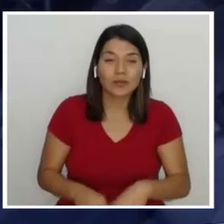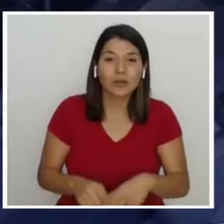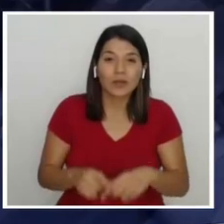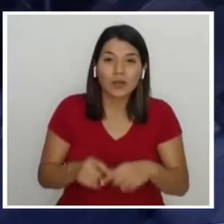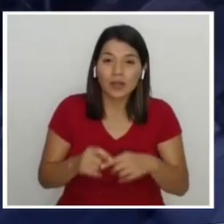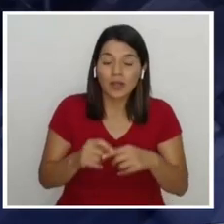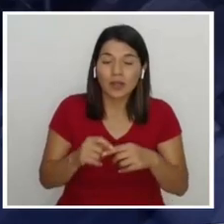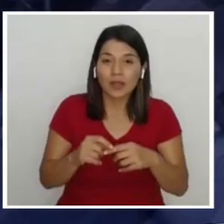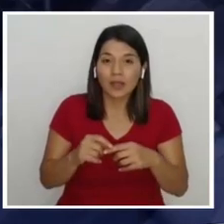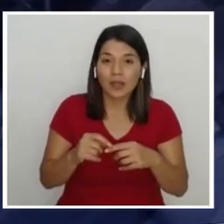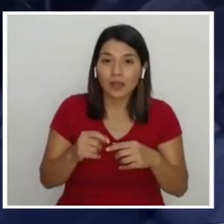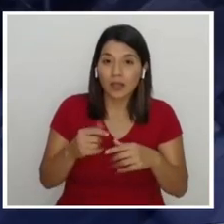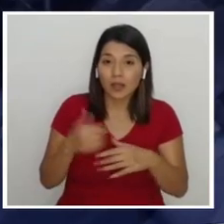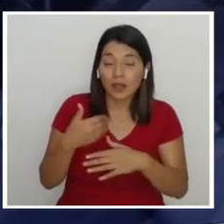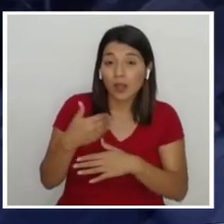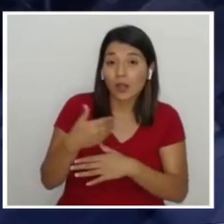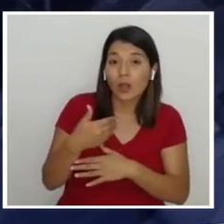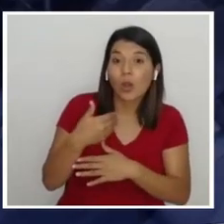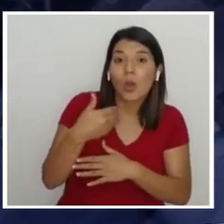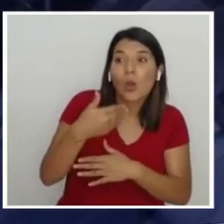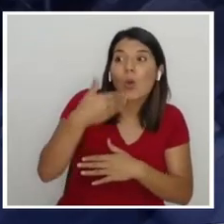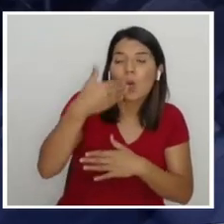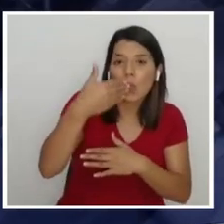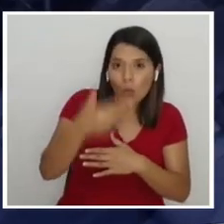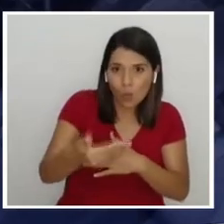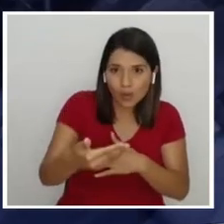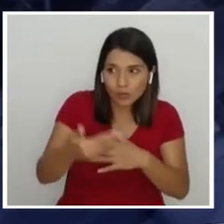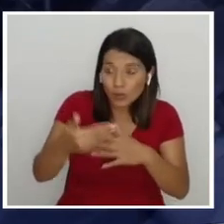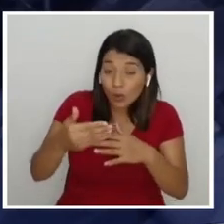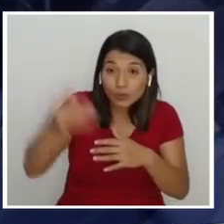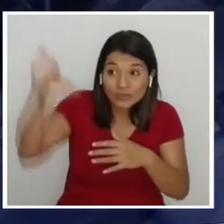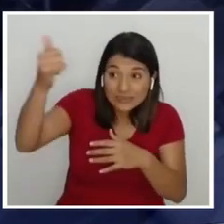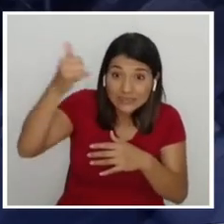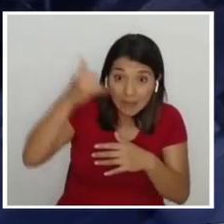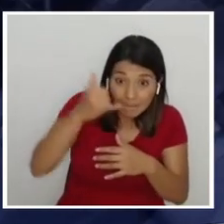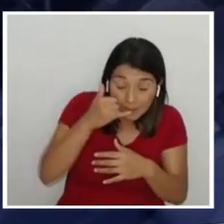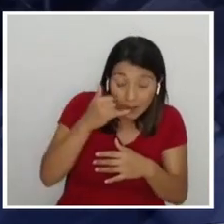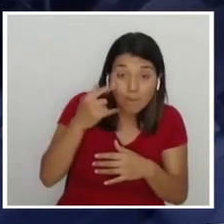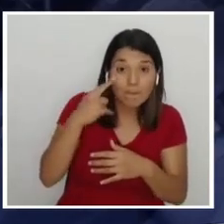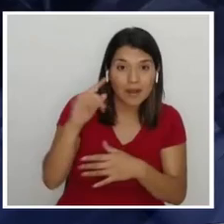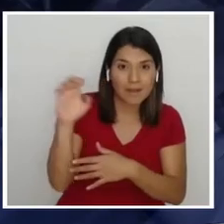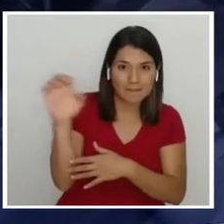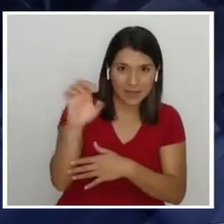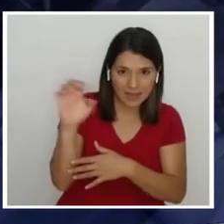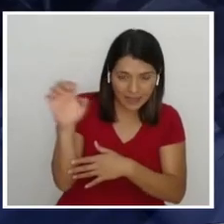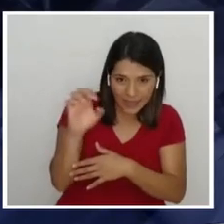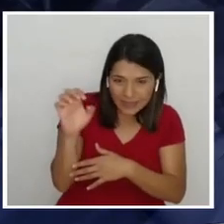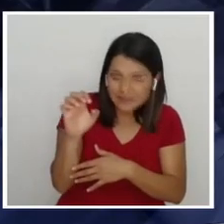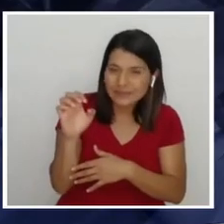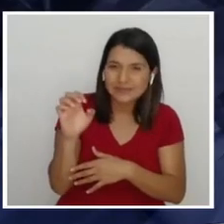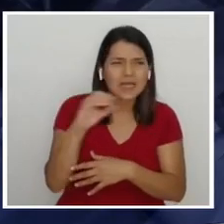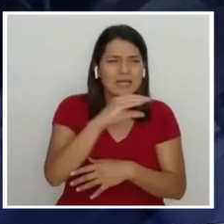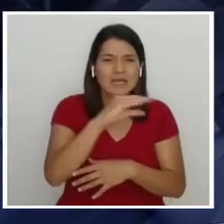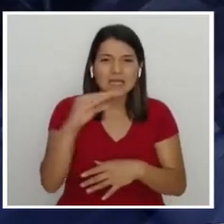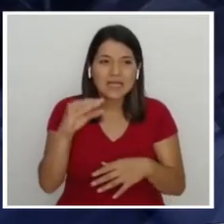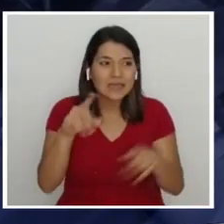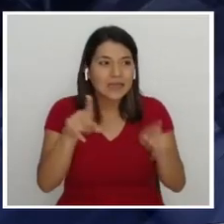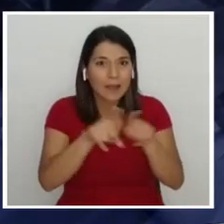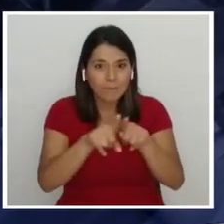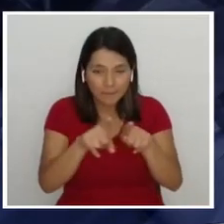de servicio en nuestra institución se activaron, como el restablecimiento de contactos entre seres y familiares